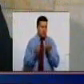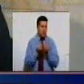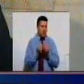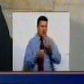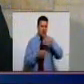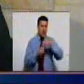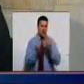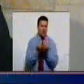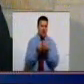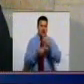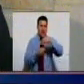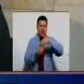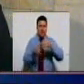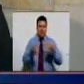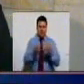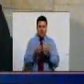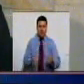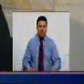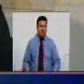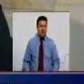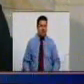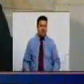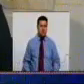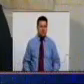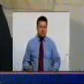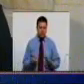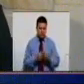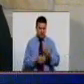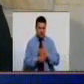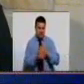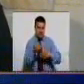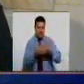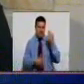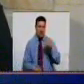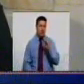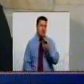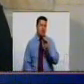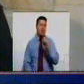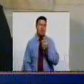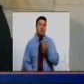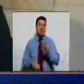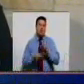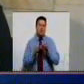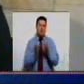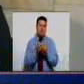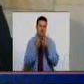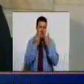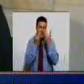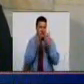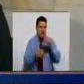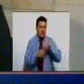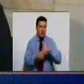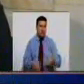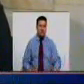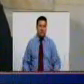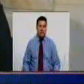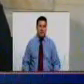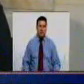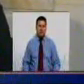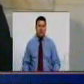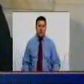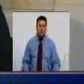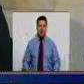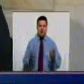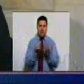trabajo excelente. El otro punto que quiero mencionar antes de empezar es llamar la atención sobre la gravedad de lo que está pasando con este escándalo